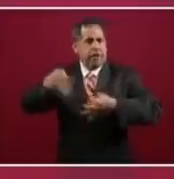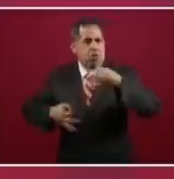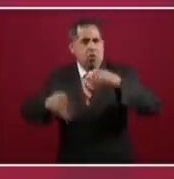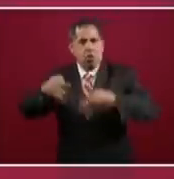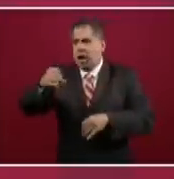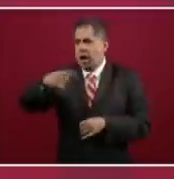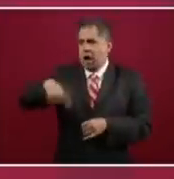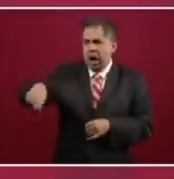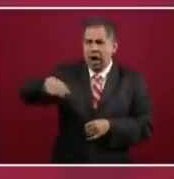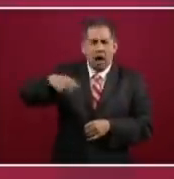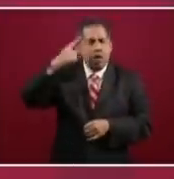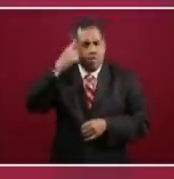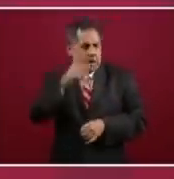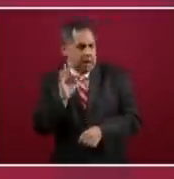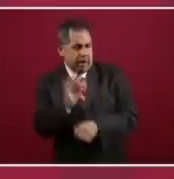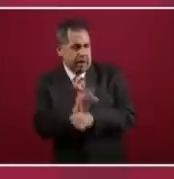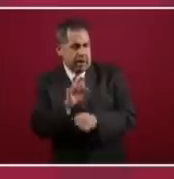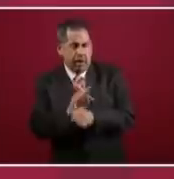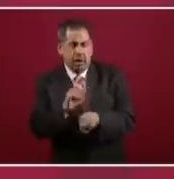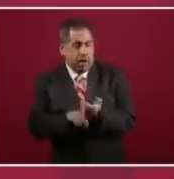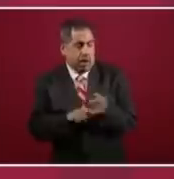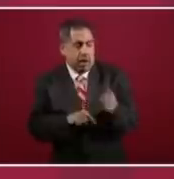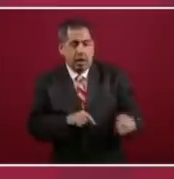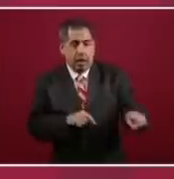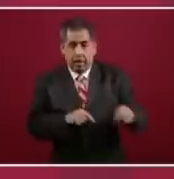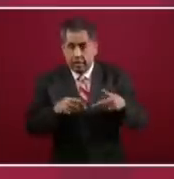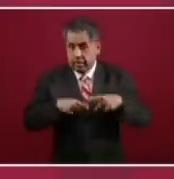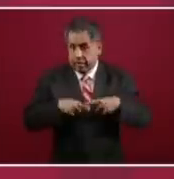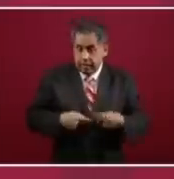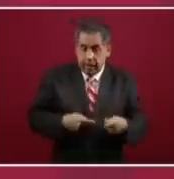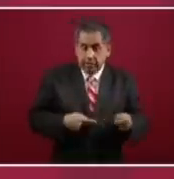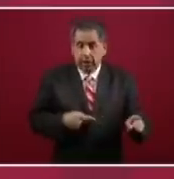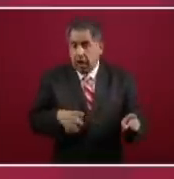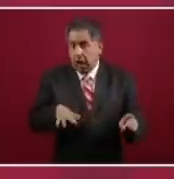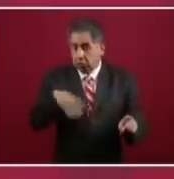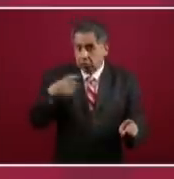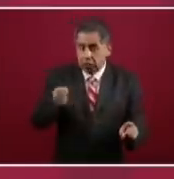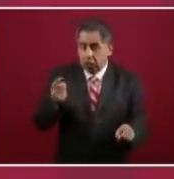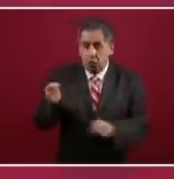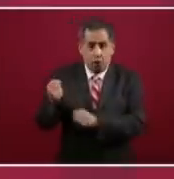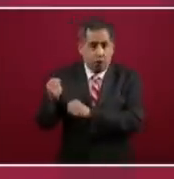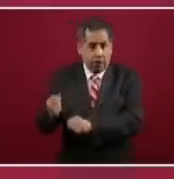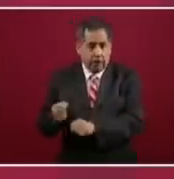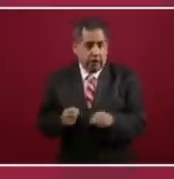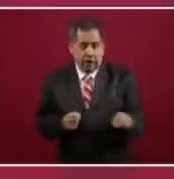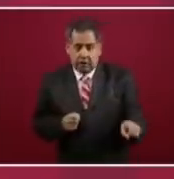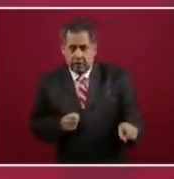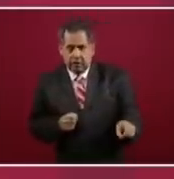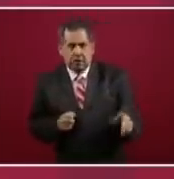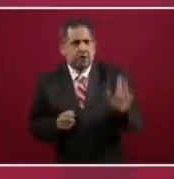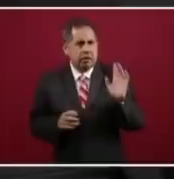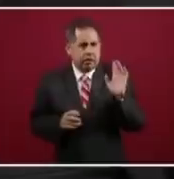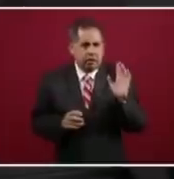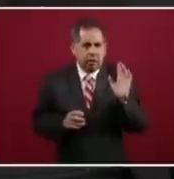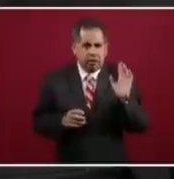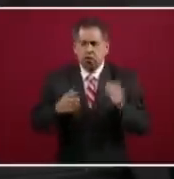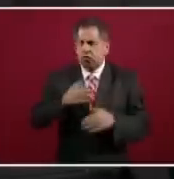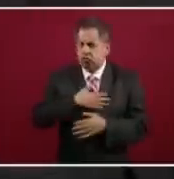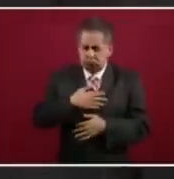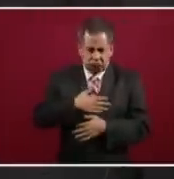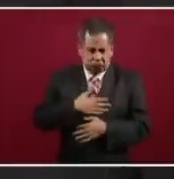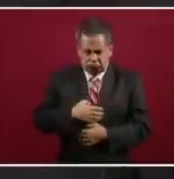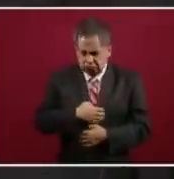protejan al débil de los abusos que comete el fuerte y estoy muy